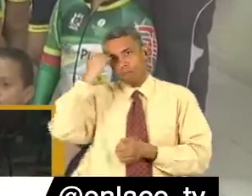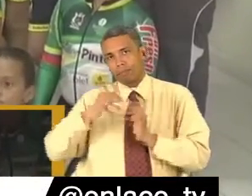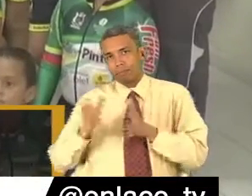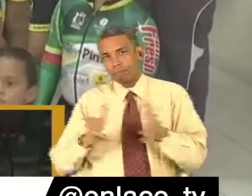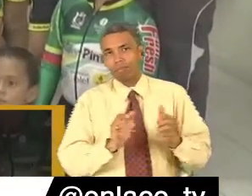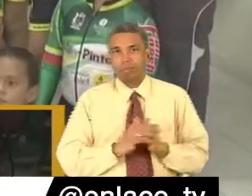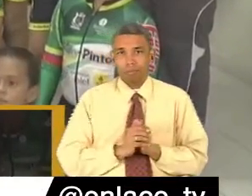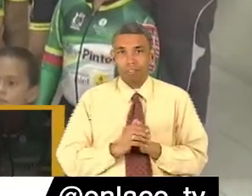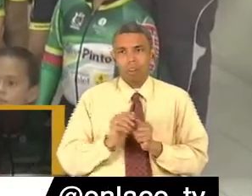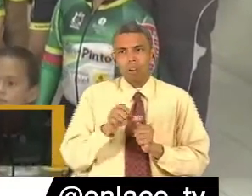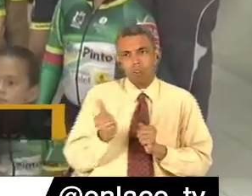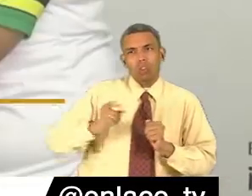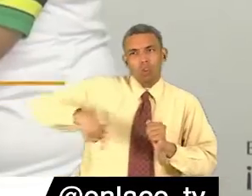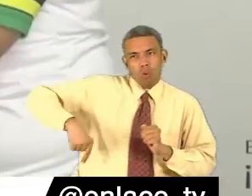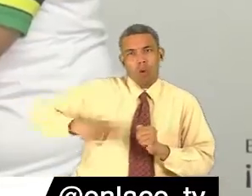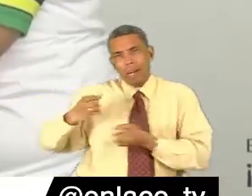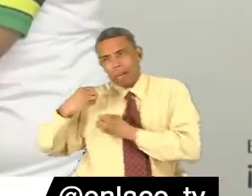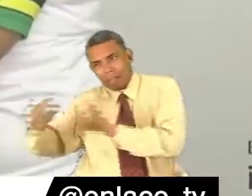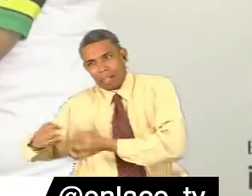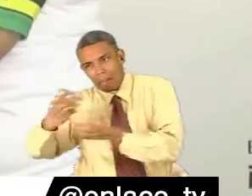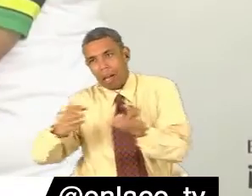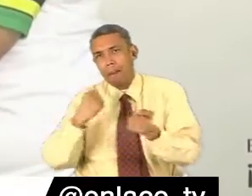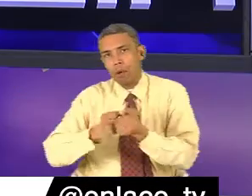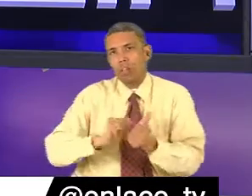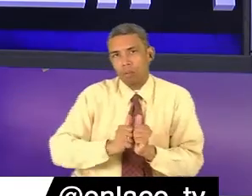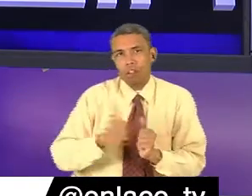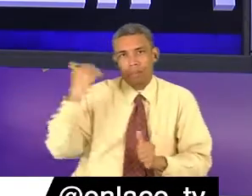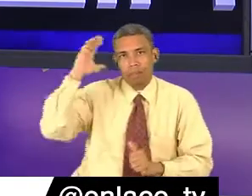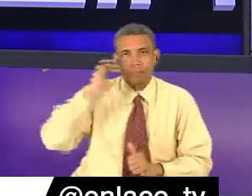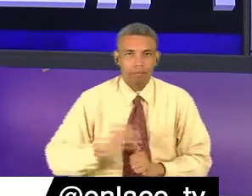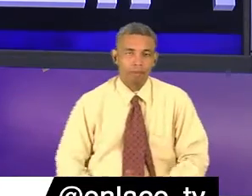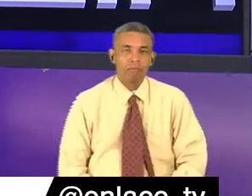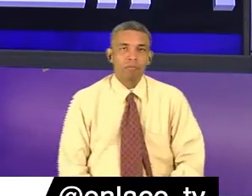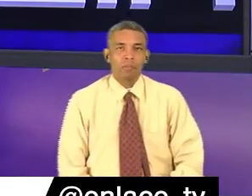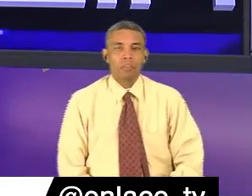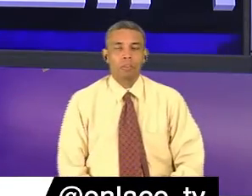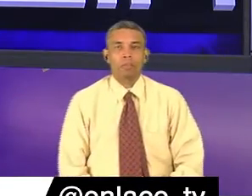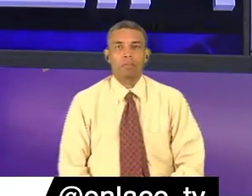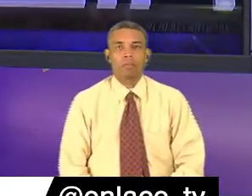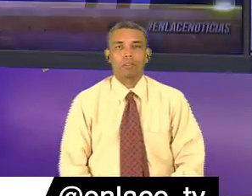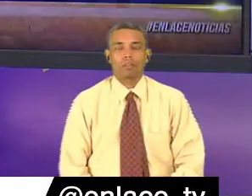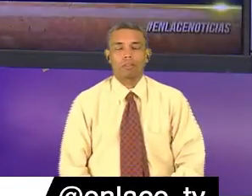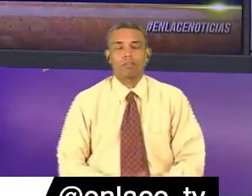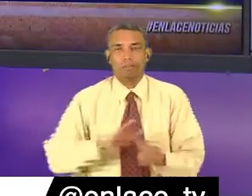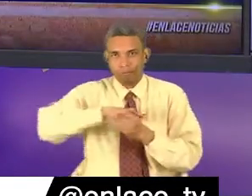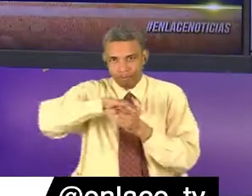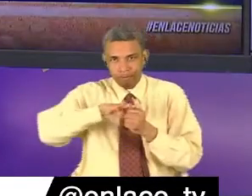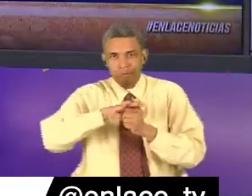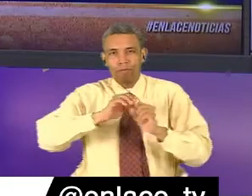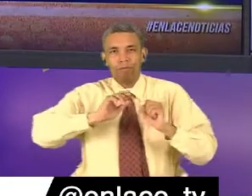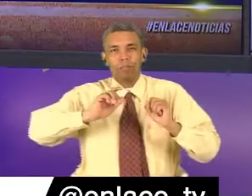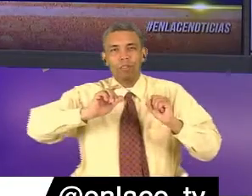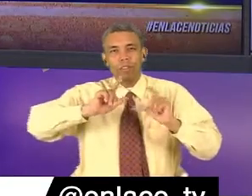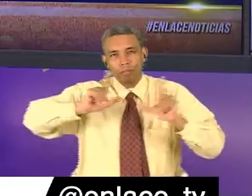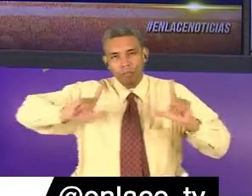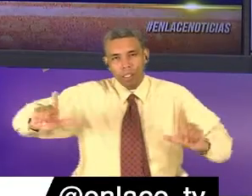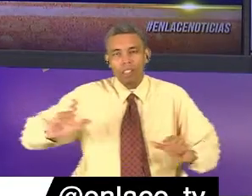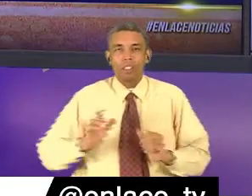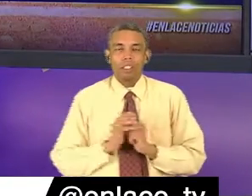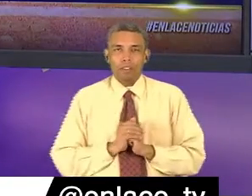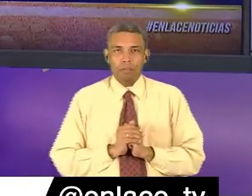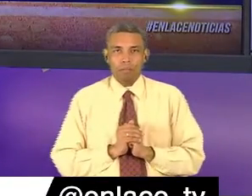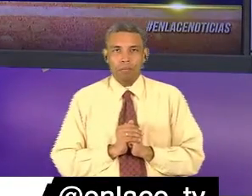integrantes de otras escuelas de formación en Barranca Bermeja. Y en la cancha del barrio La Libertad se cumplió una nueva fecha más del